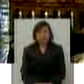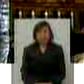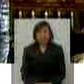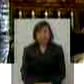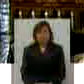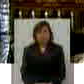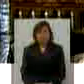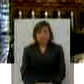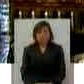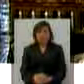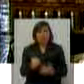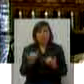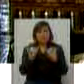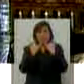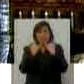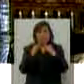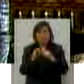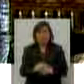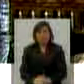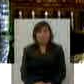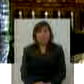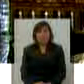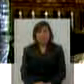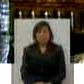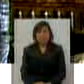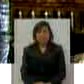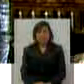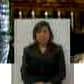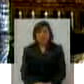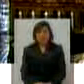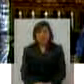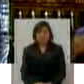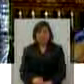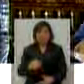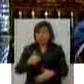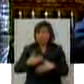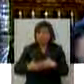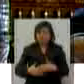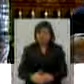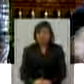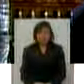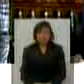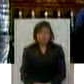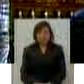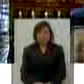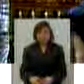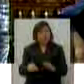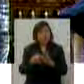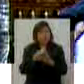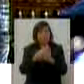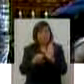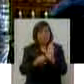expresión de este informe porque se pretende ar constitucionalmente